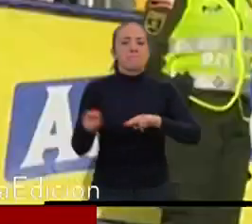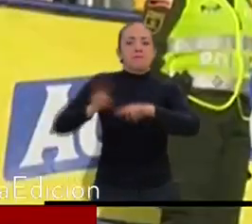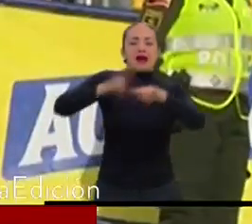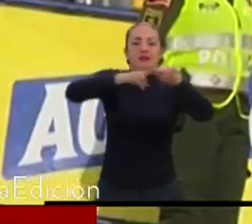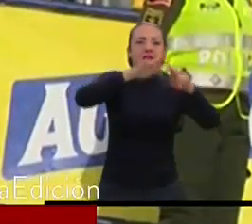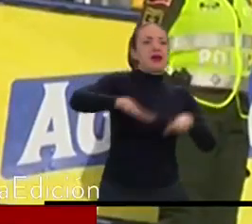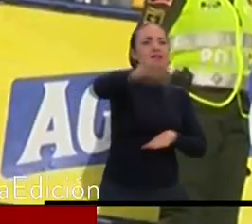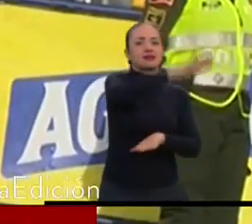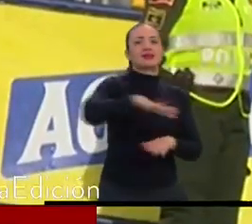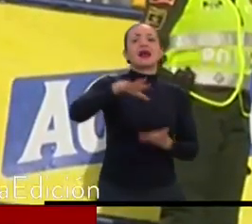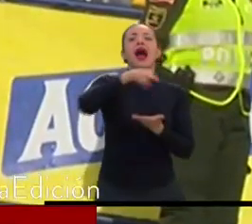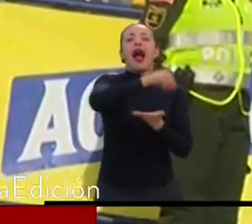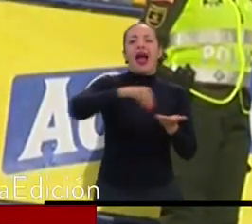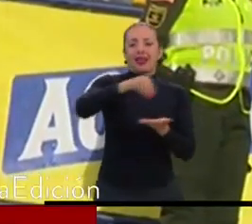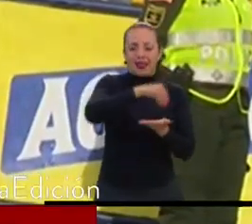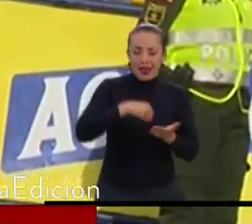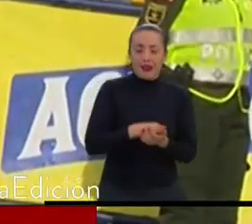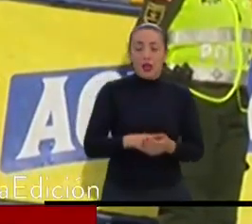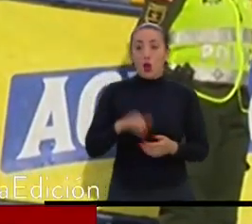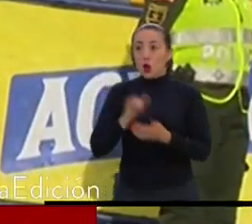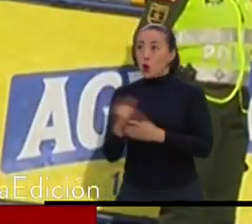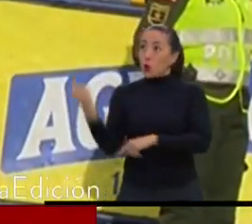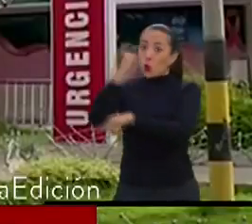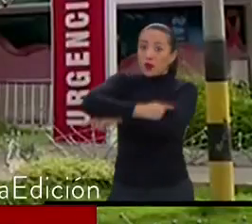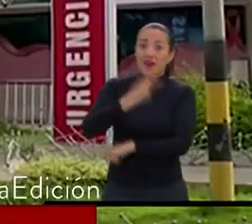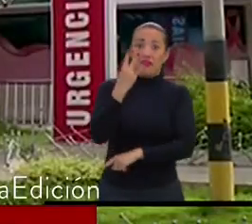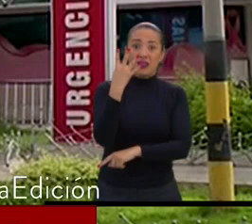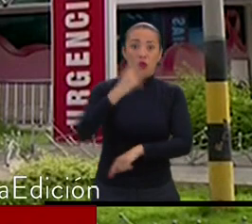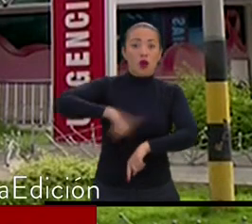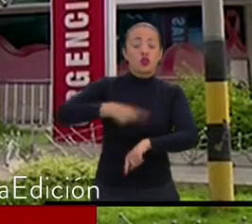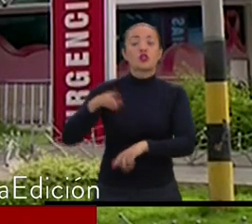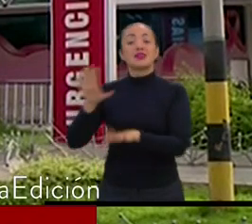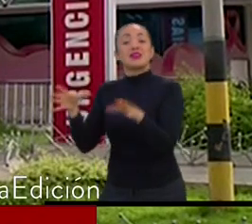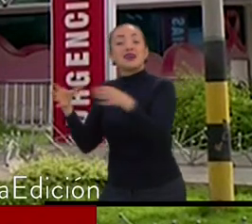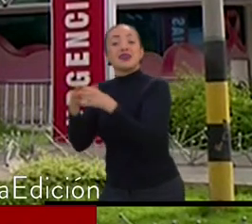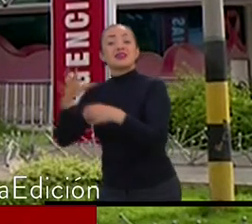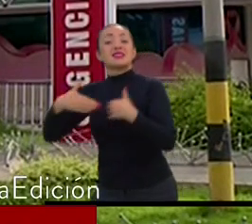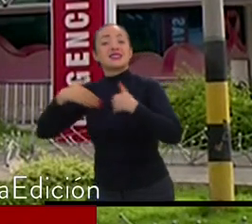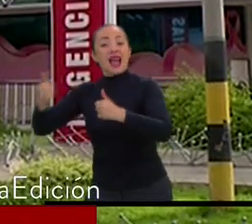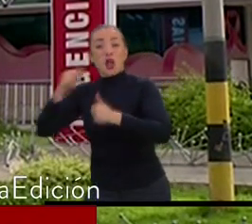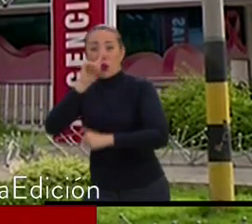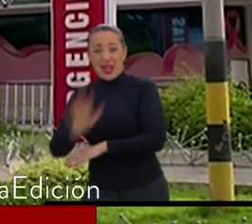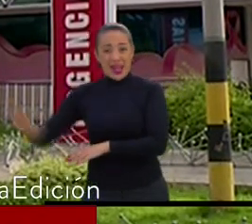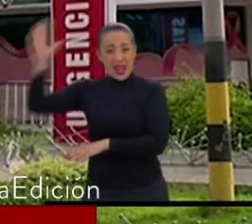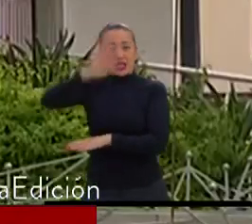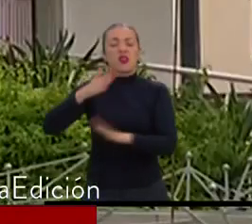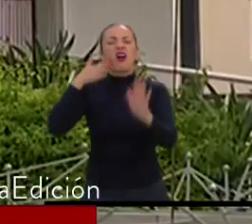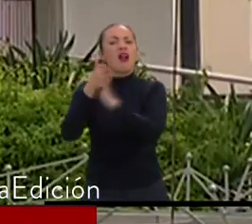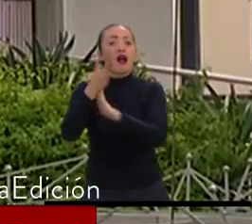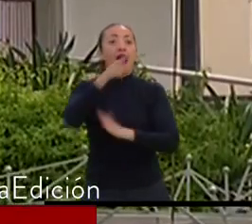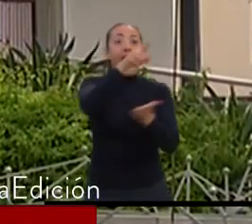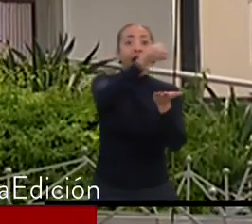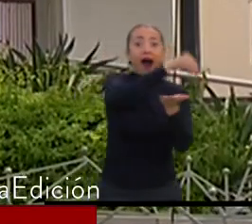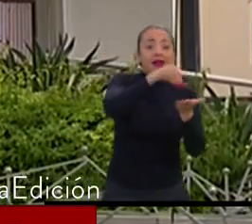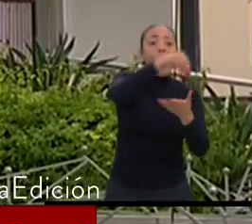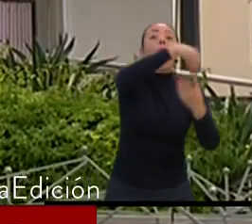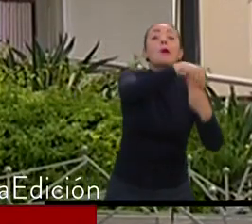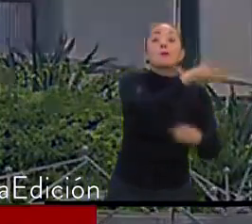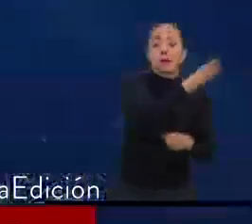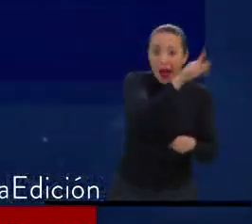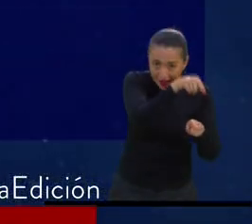departamento. En las últimas 24 horas, el Instituto Nacional de Salud reportó que en Atlántico, incluyendo a